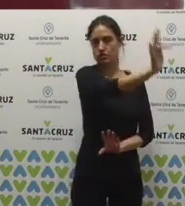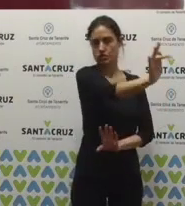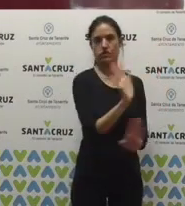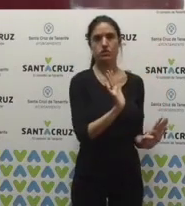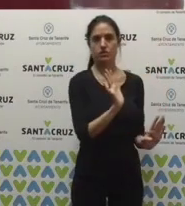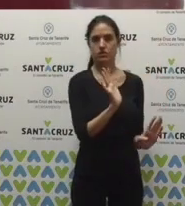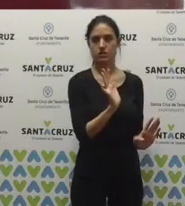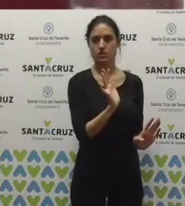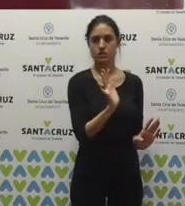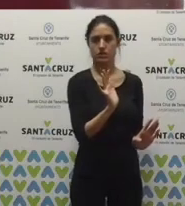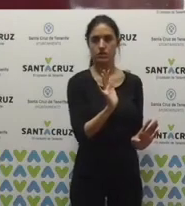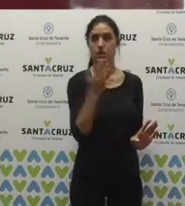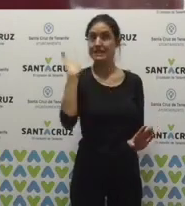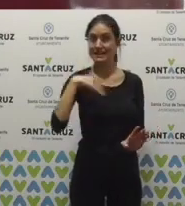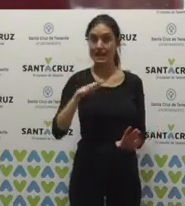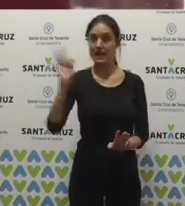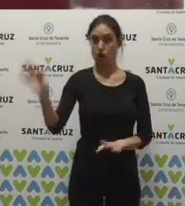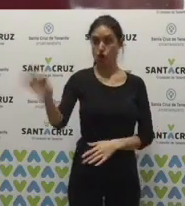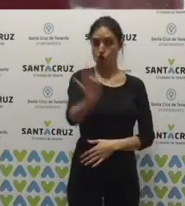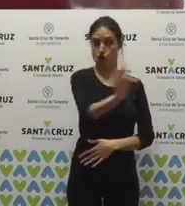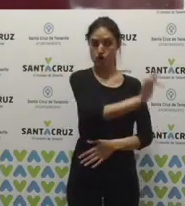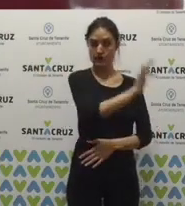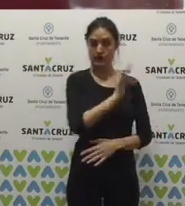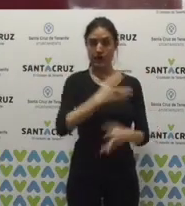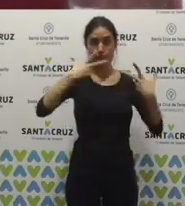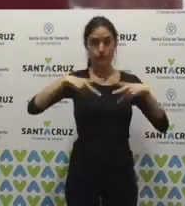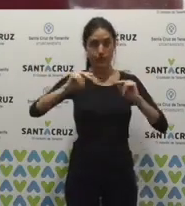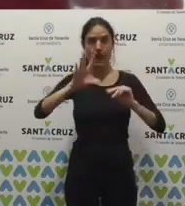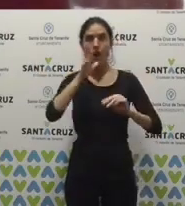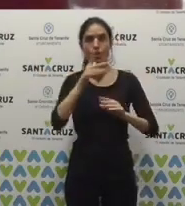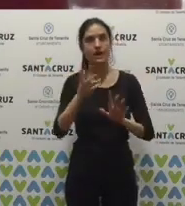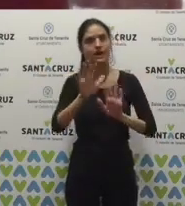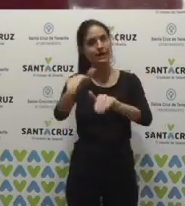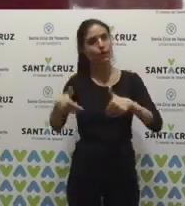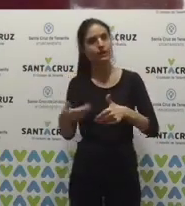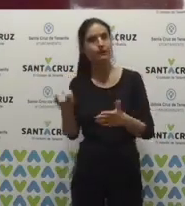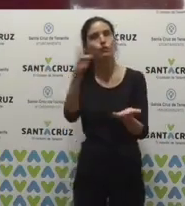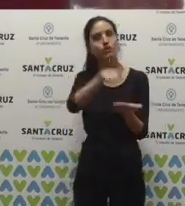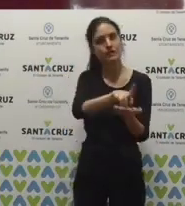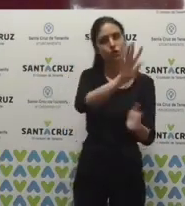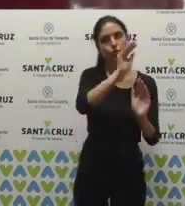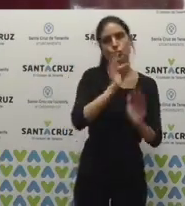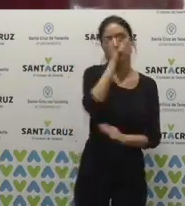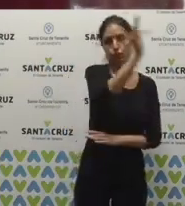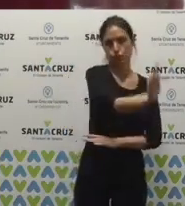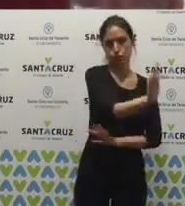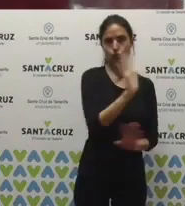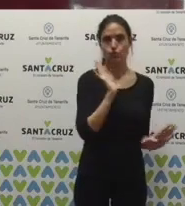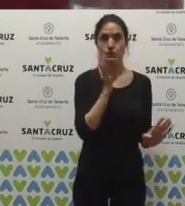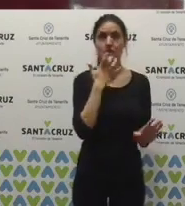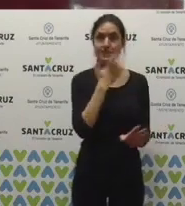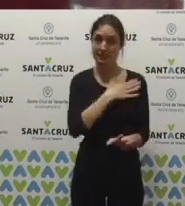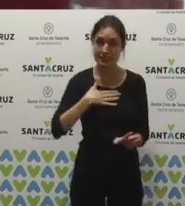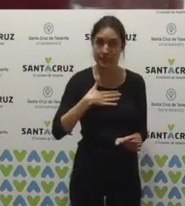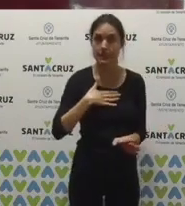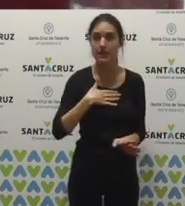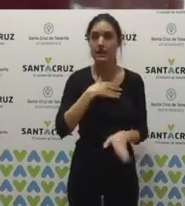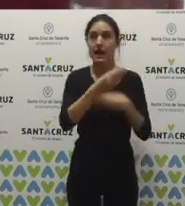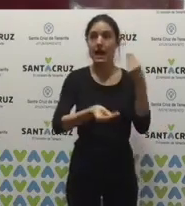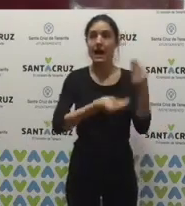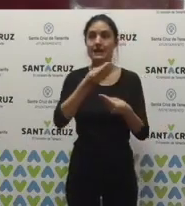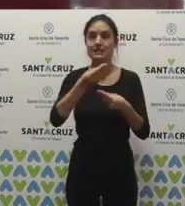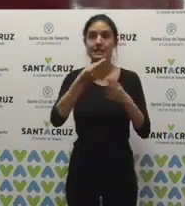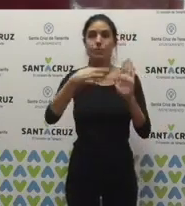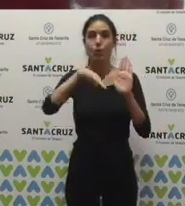ya terminamos esta ronda y ahora le volvería a tocar usted si quiere lo que podemos hacer es don guillermo es pasar al siguiente